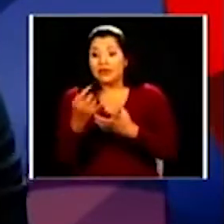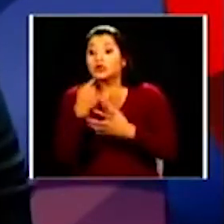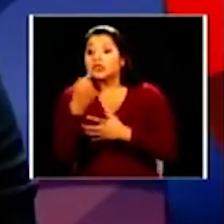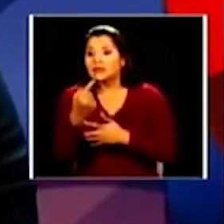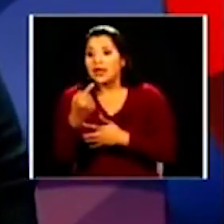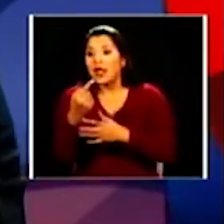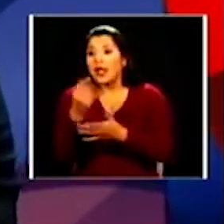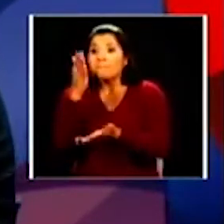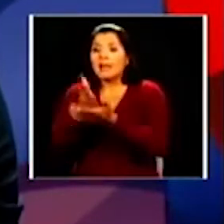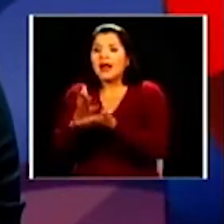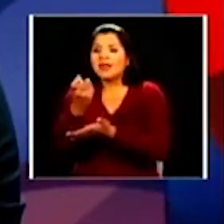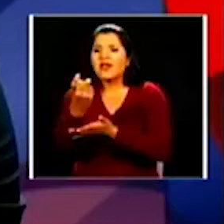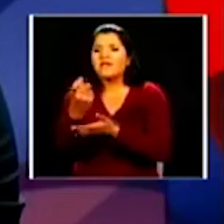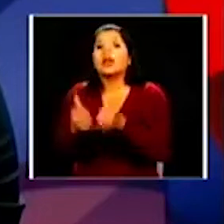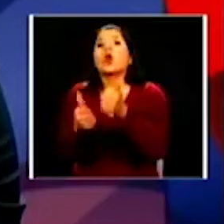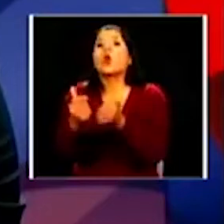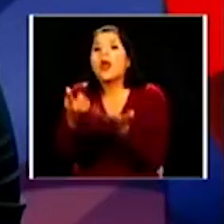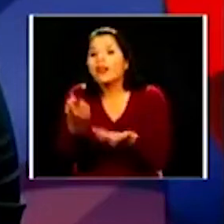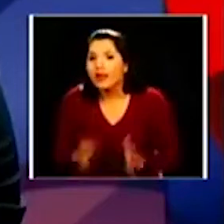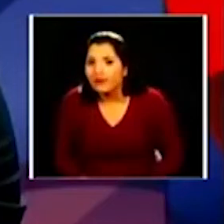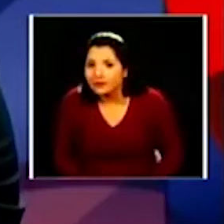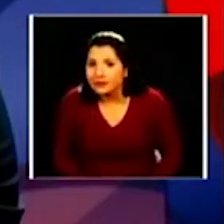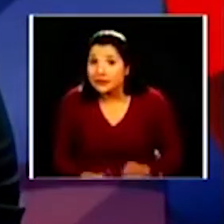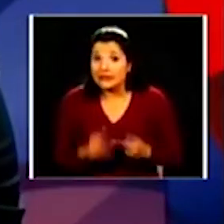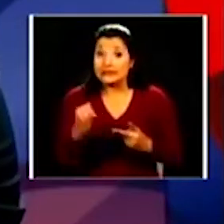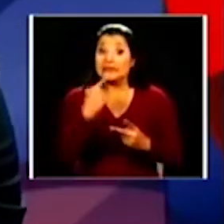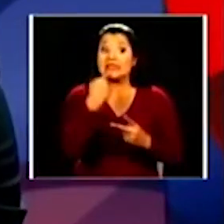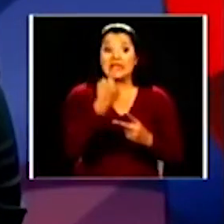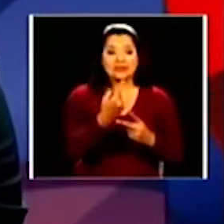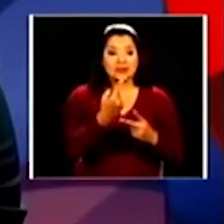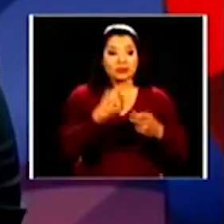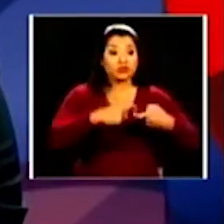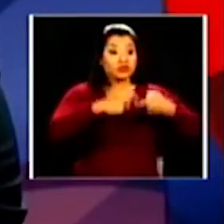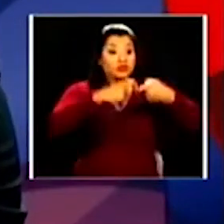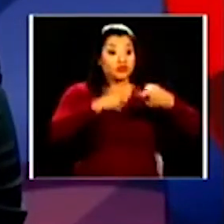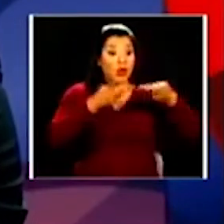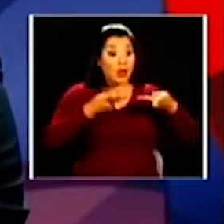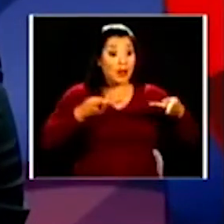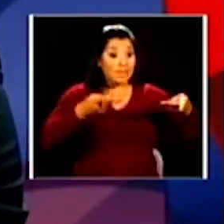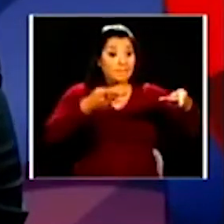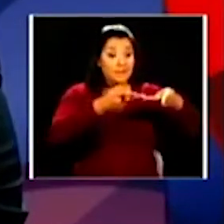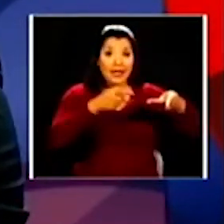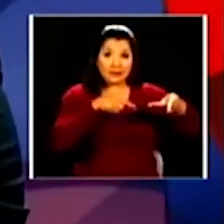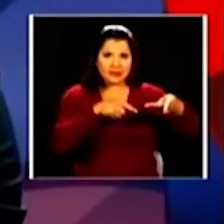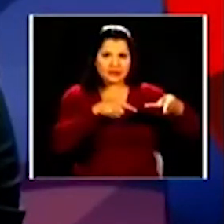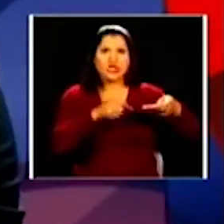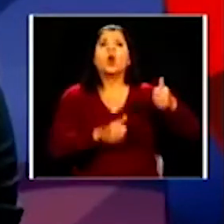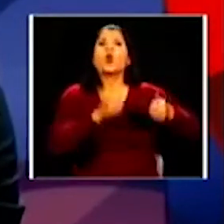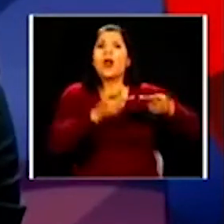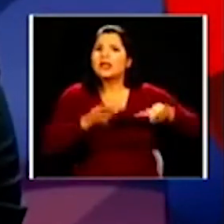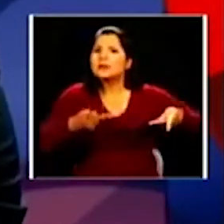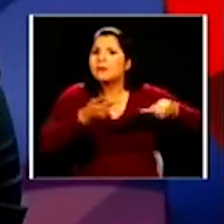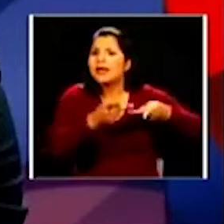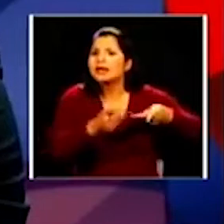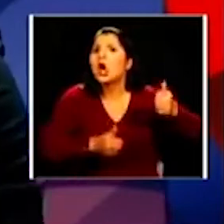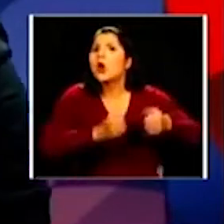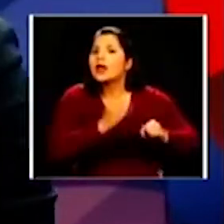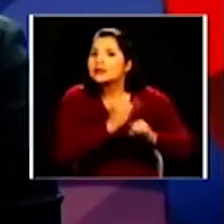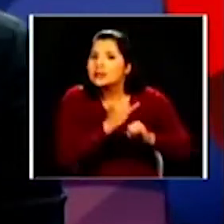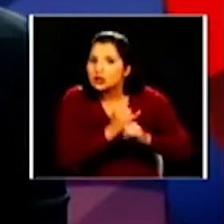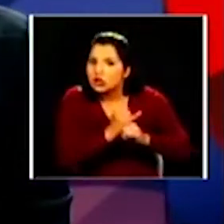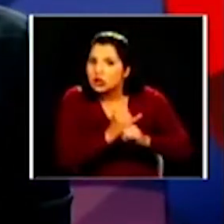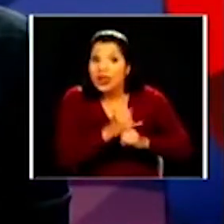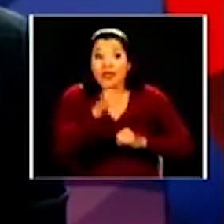son. Si vamos a decir congelar plazas, hay que decir en qué instituciones y en qué servicios hay que congelarlas. Hay que ir a esos detalles porque eso es lo